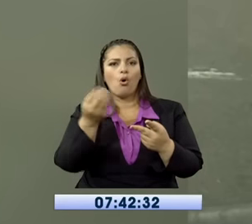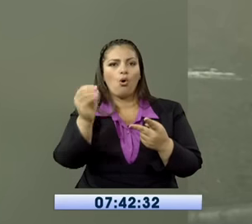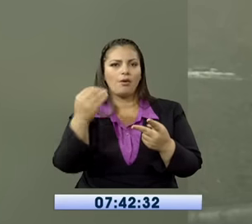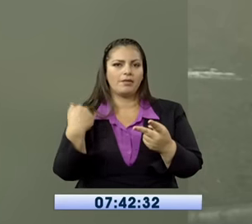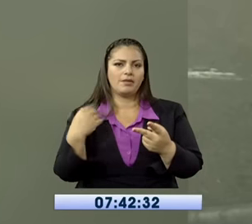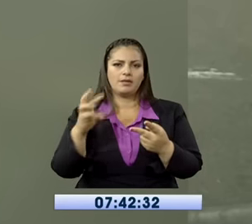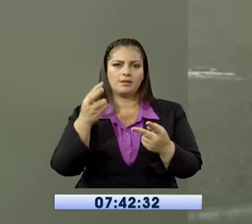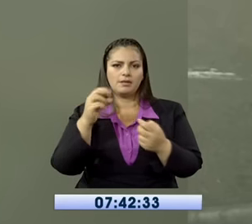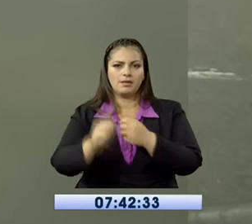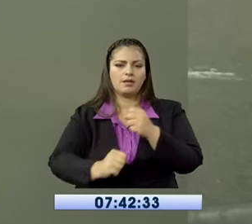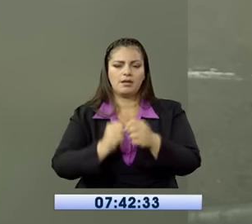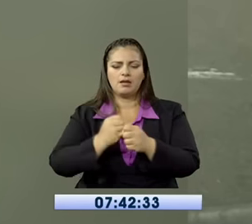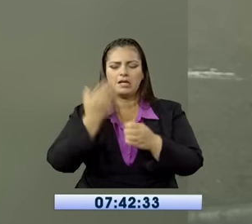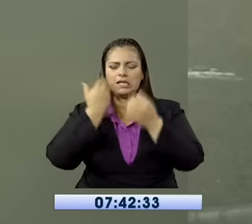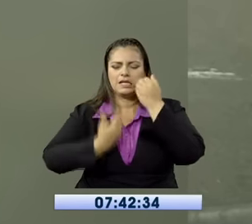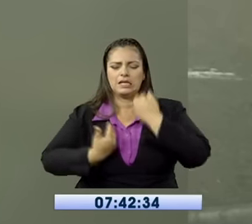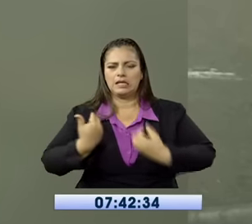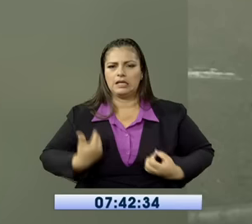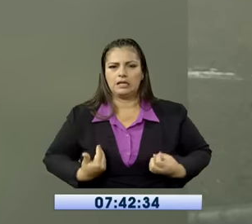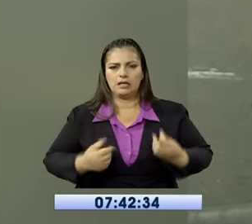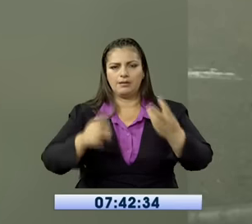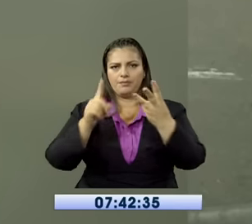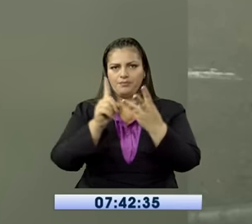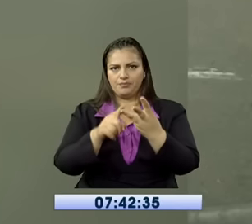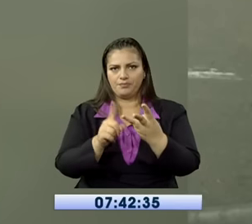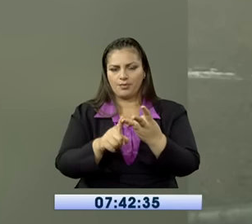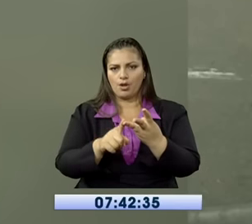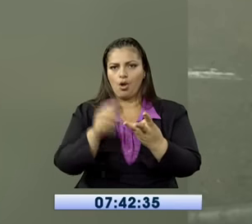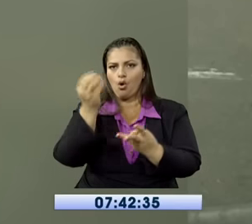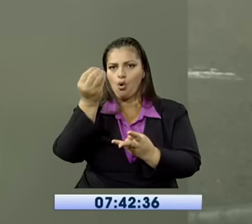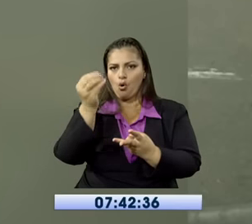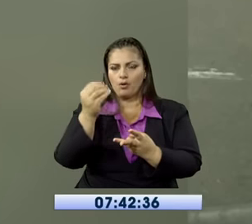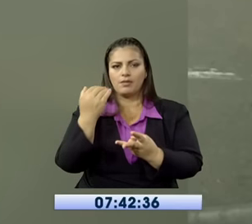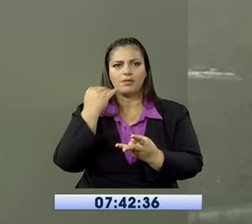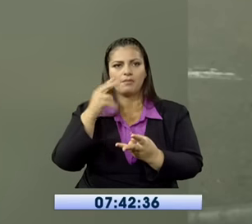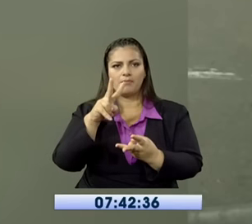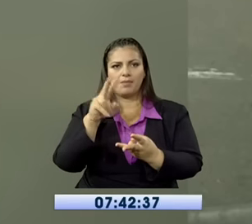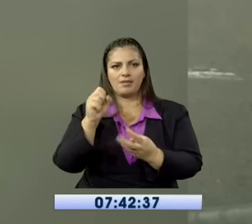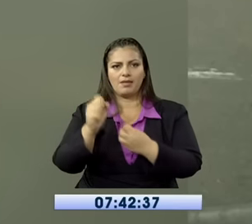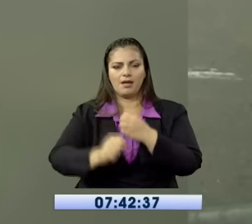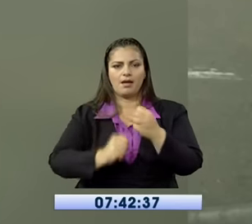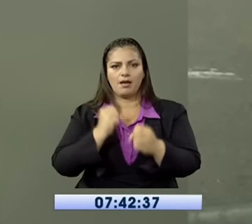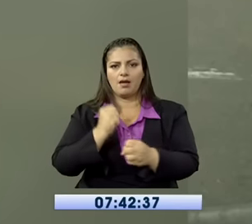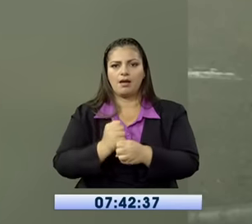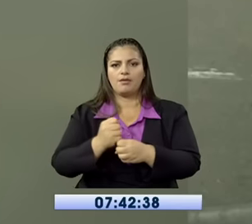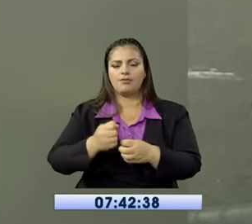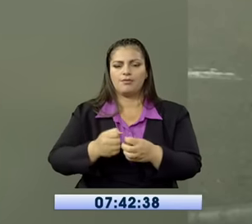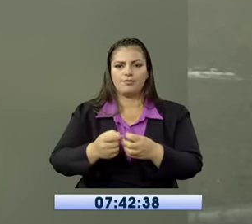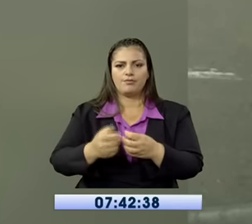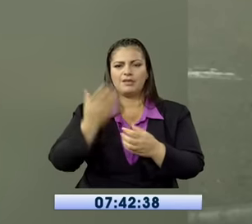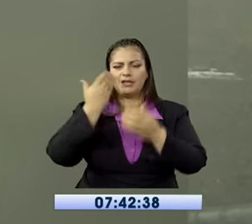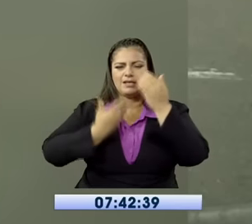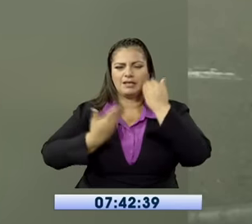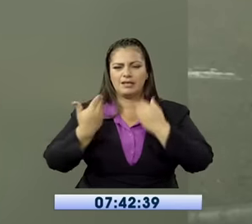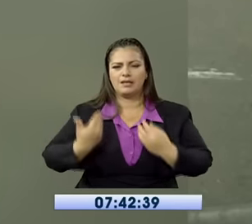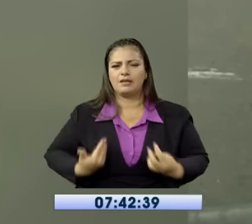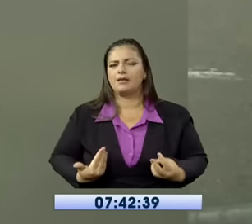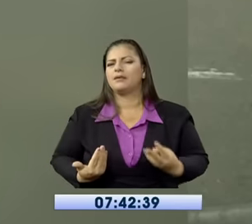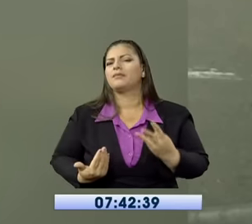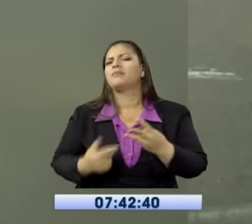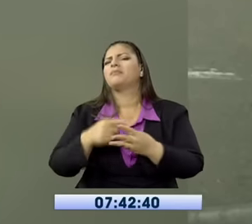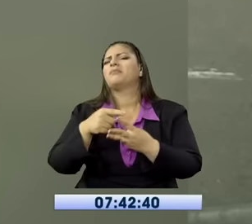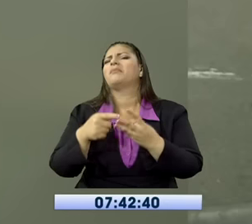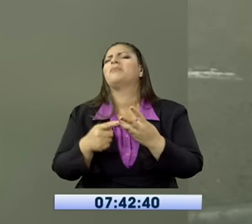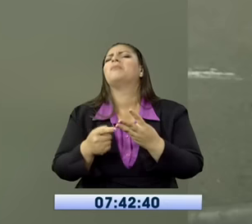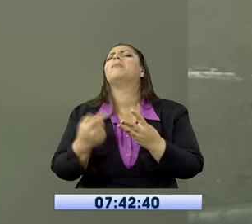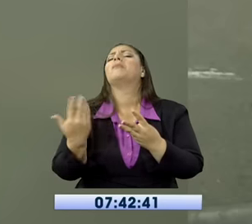uno de 20 resultó también herido el niño iba los tres en la moto la moto La choca o se choca contra una